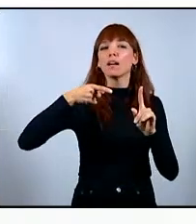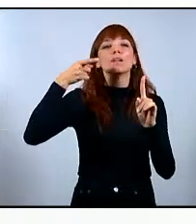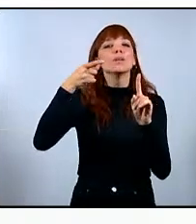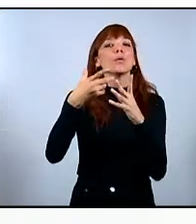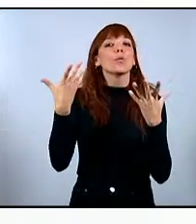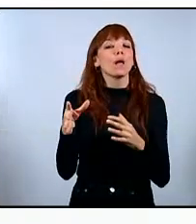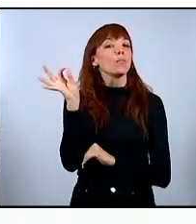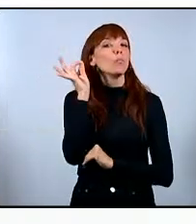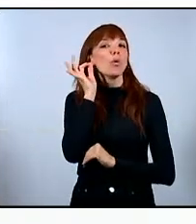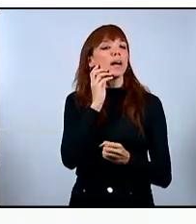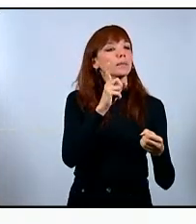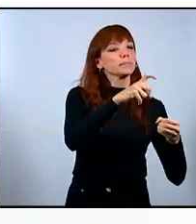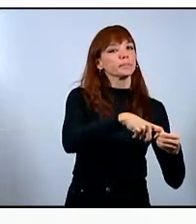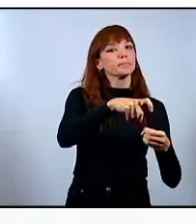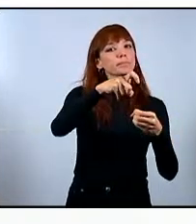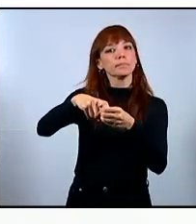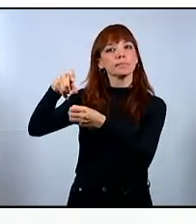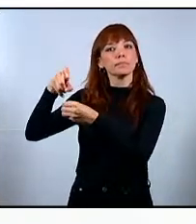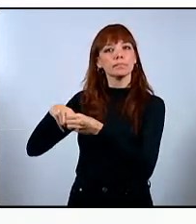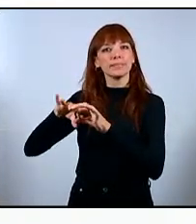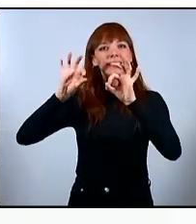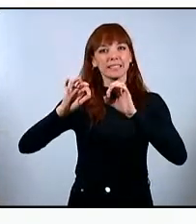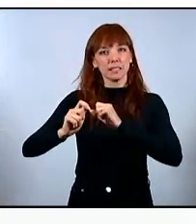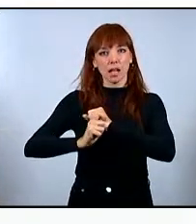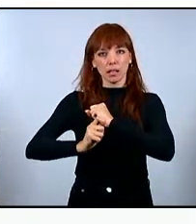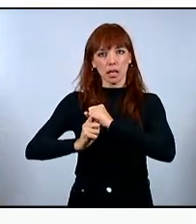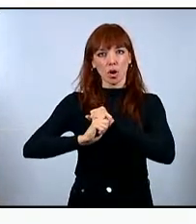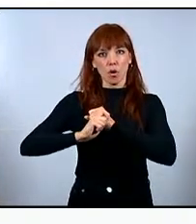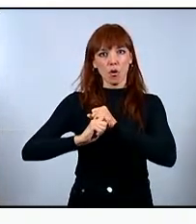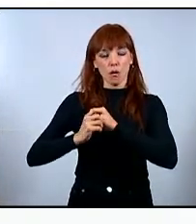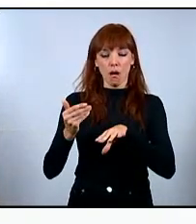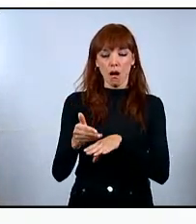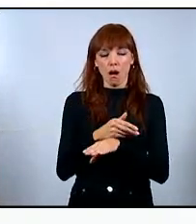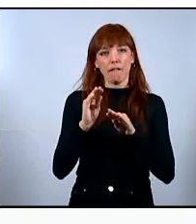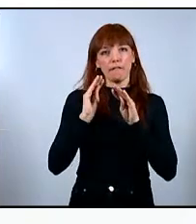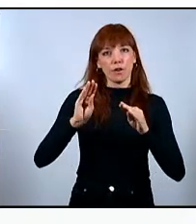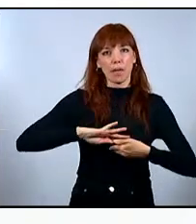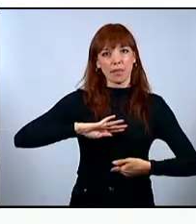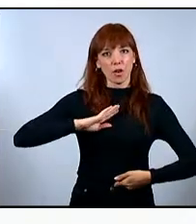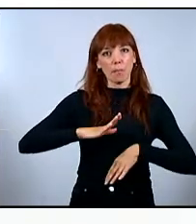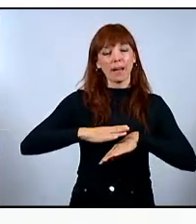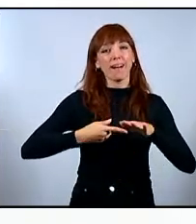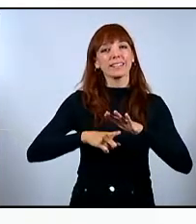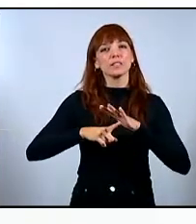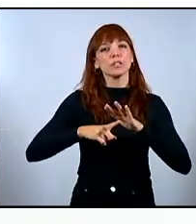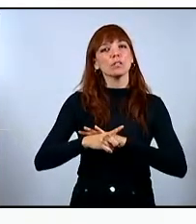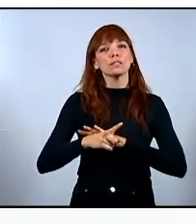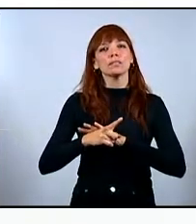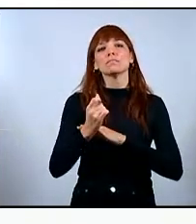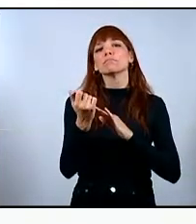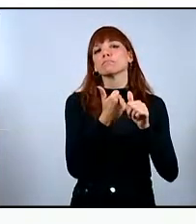espacios estratégicos en el ámbito deportivo. Estamos hablando de formación en gestión deportiva de alto nivel.